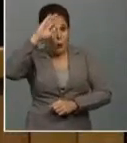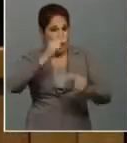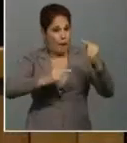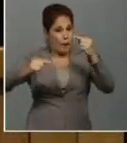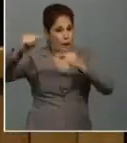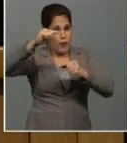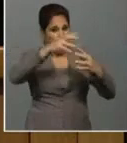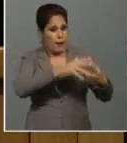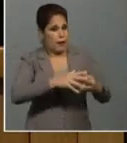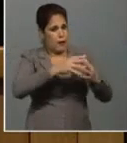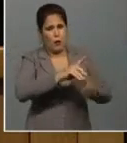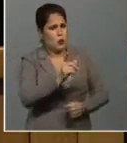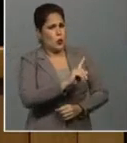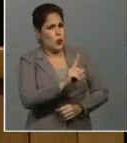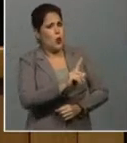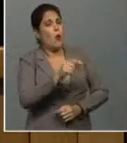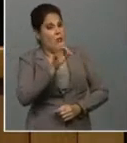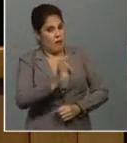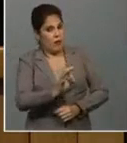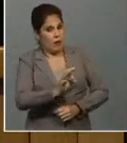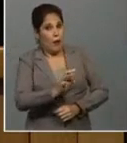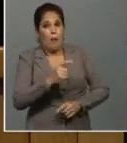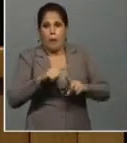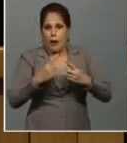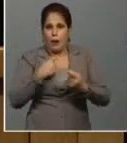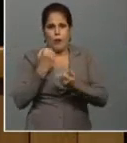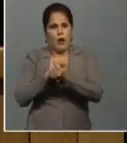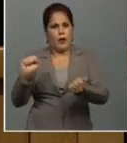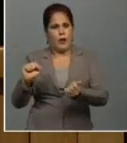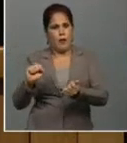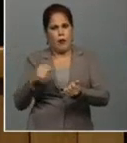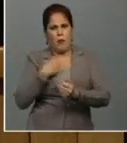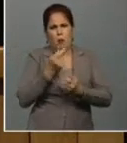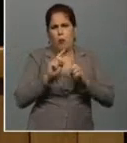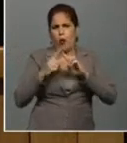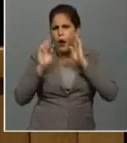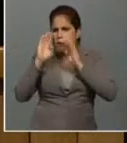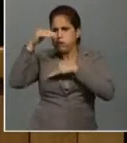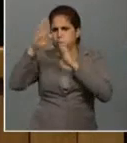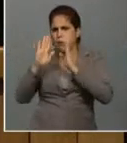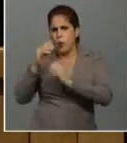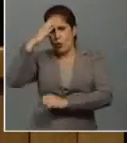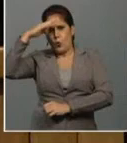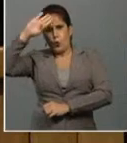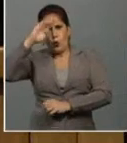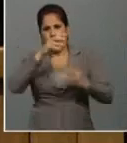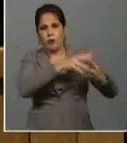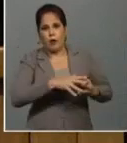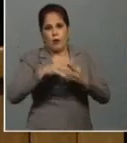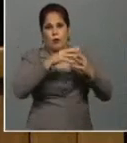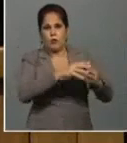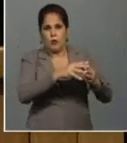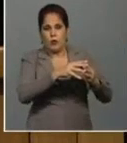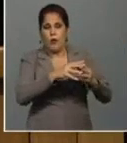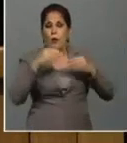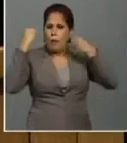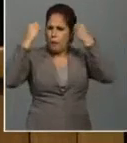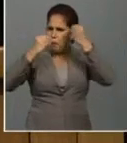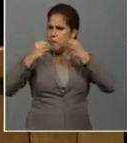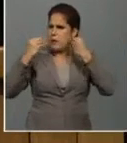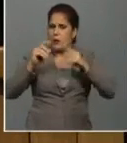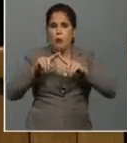prioridad para los eeuu y como nación soberana no tendría por qué serlo valdría la pena cuestionarse